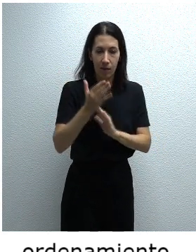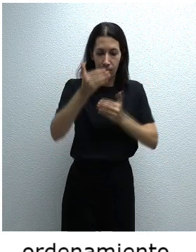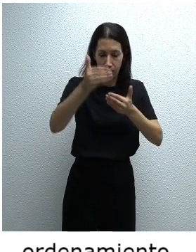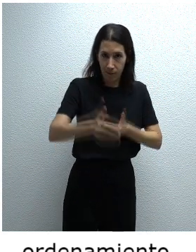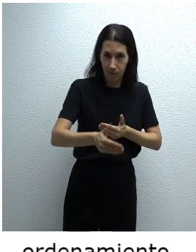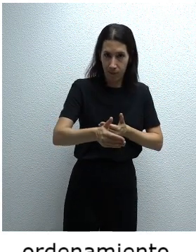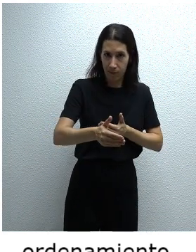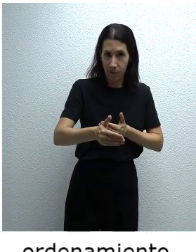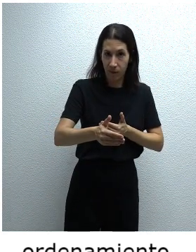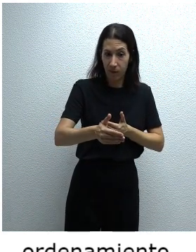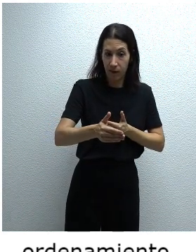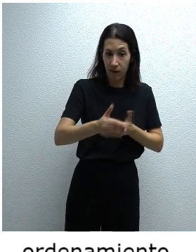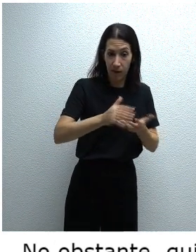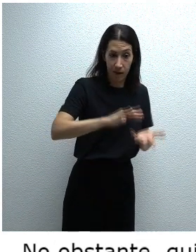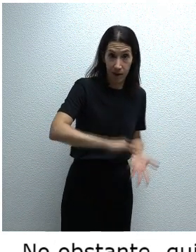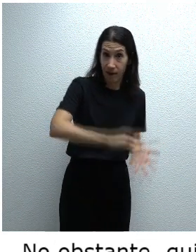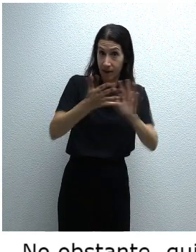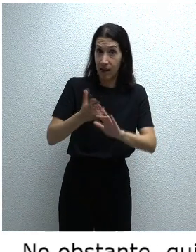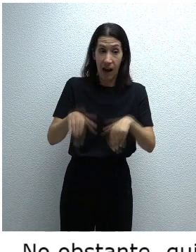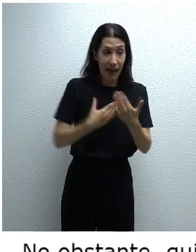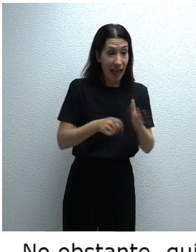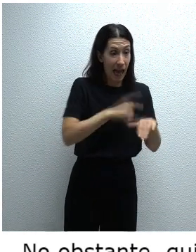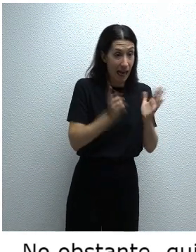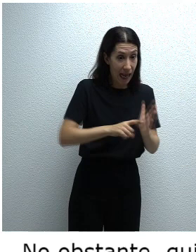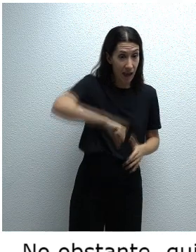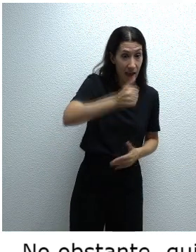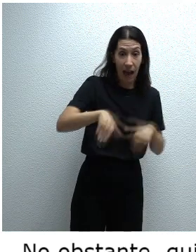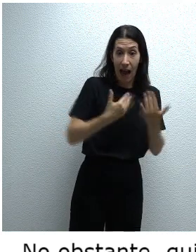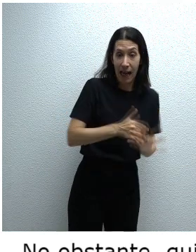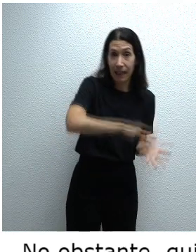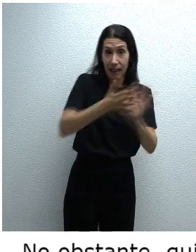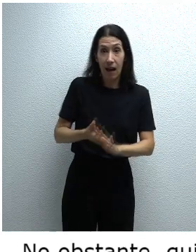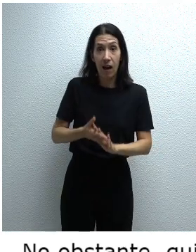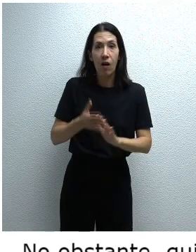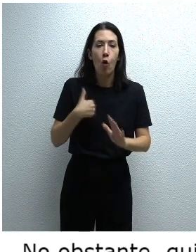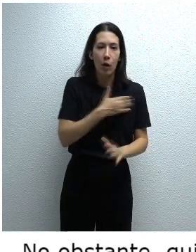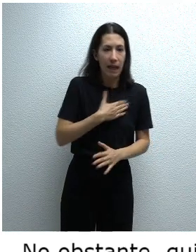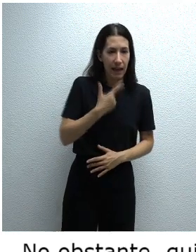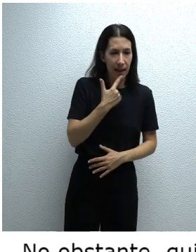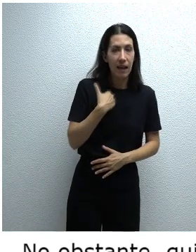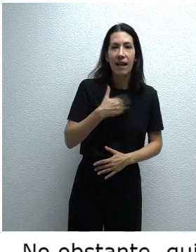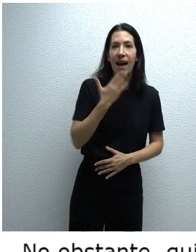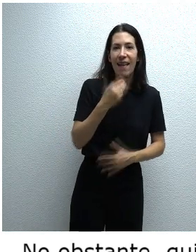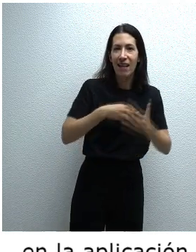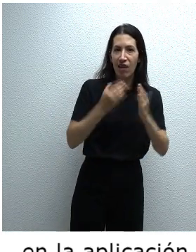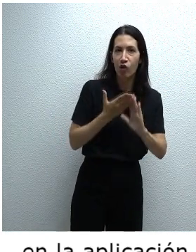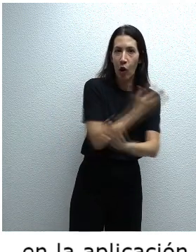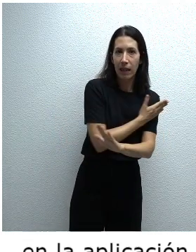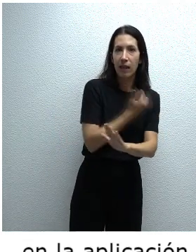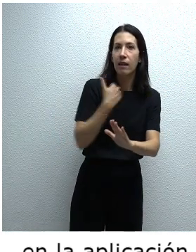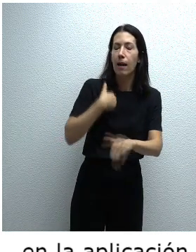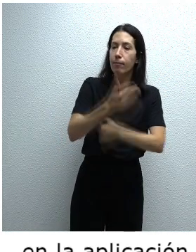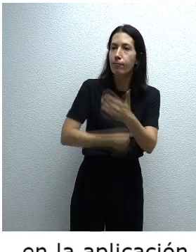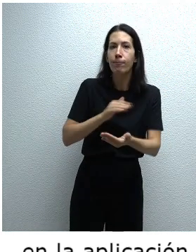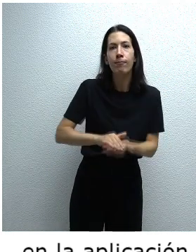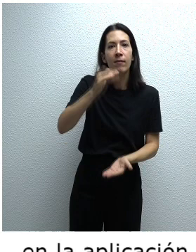en la aplicación de esta norma o desde que se pase de la minoría de edad a una situación en que se establezcan